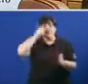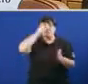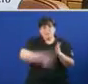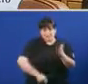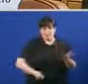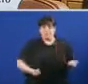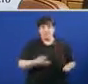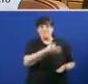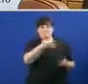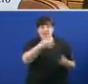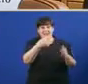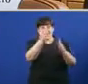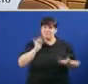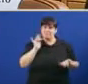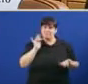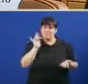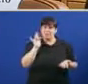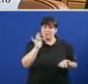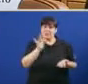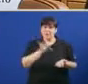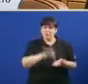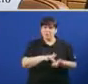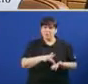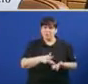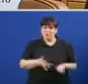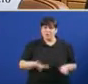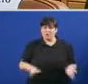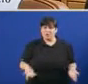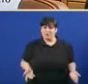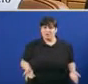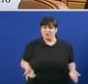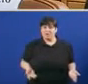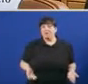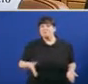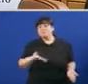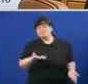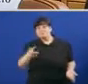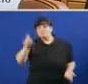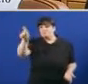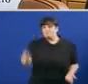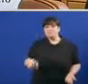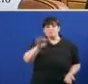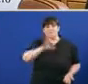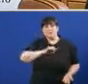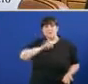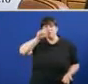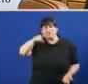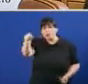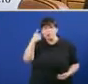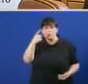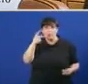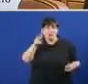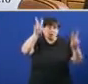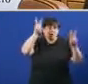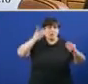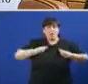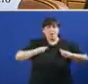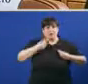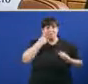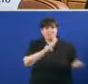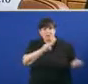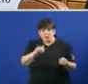ao final da lista. E isto é un feito real, señor Feijóo. Vai a deixar de facer negocio coa sanidade e mudar